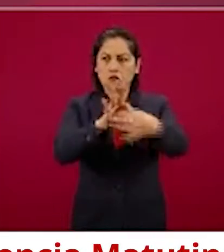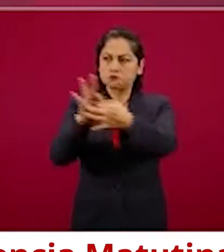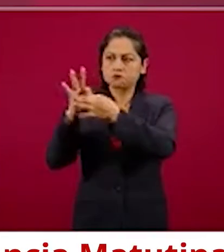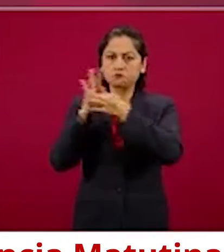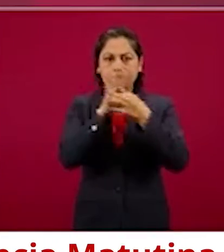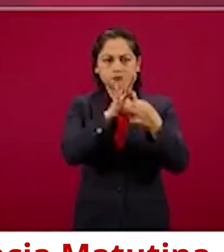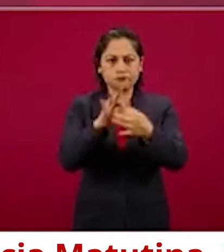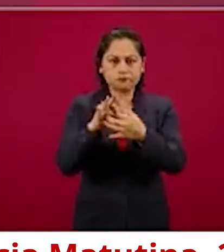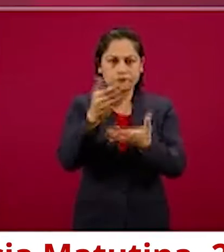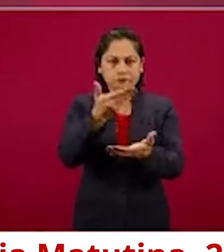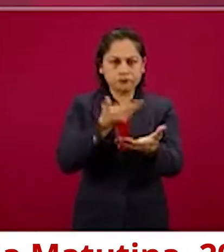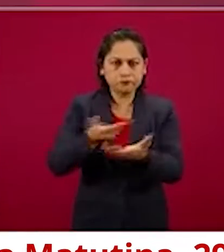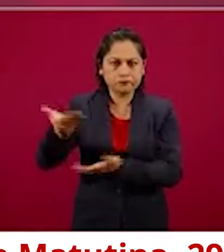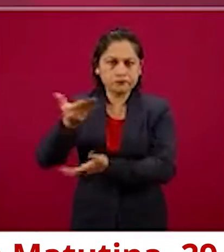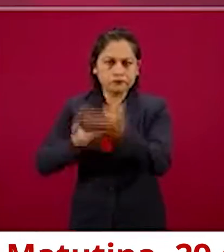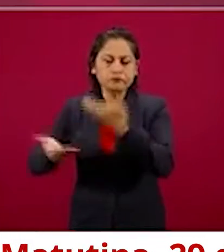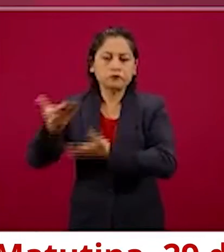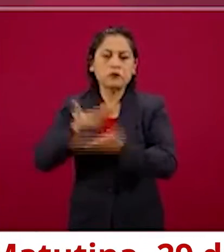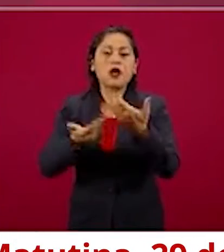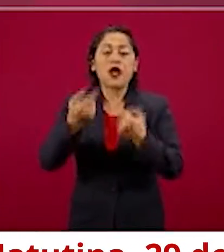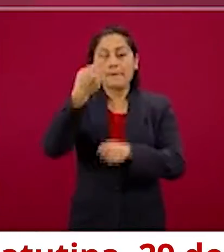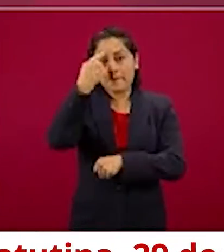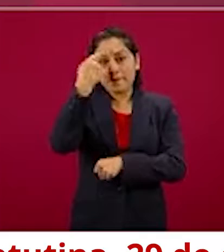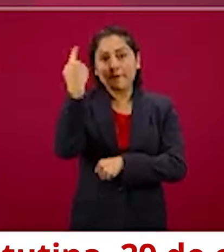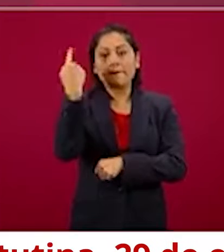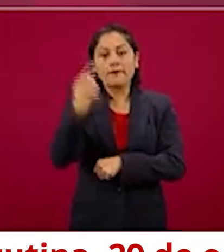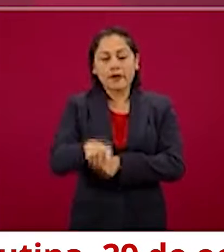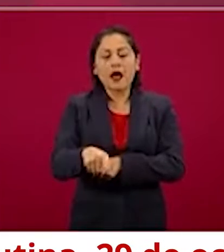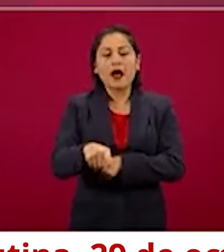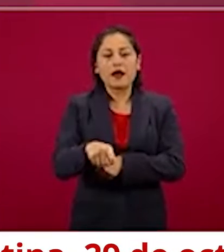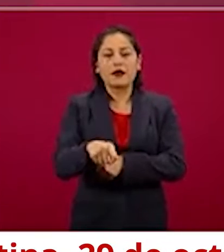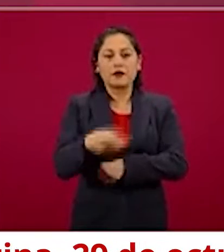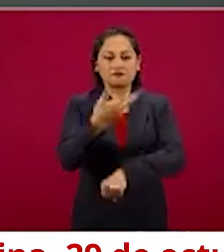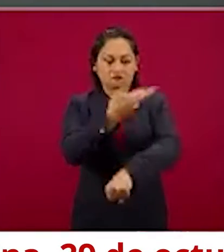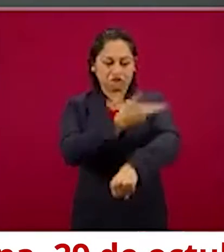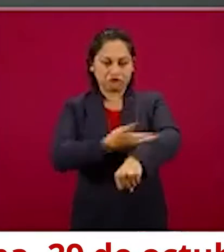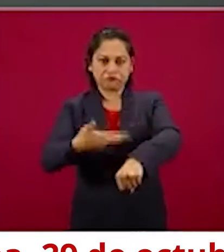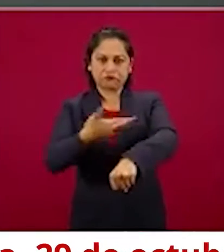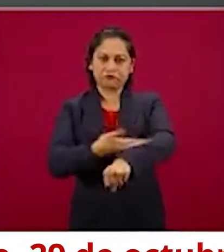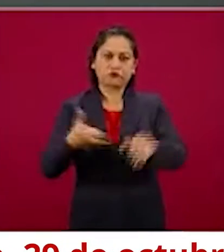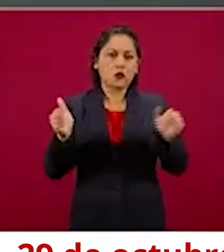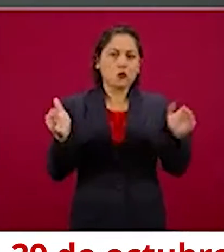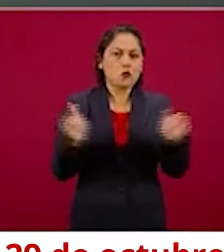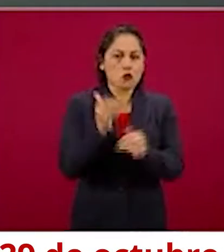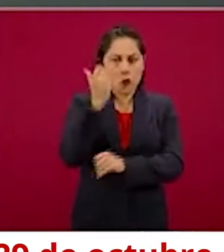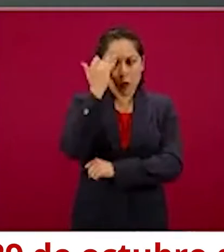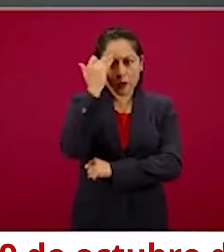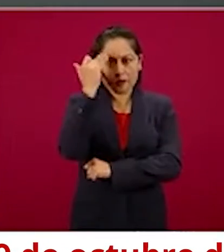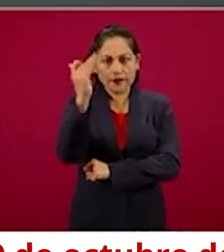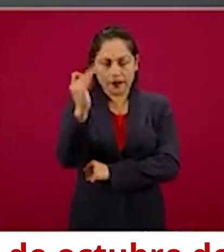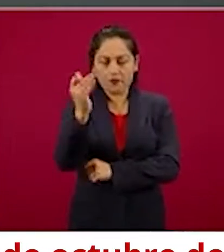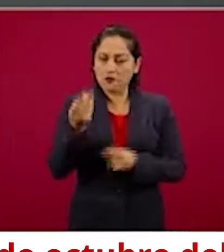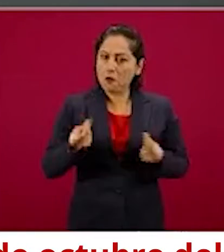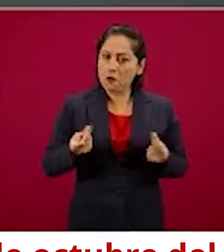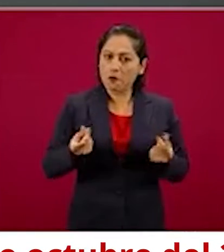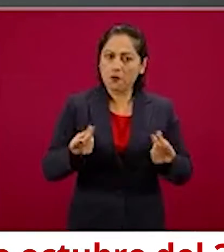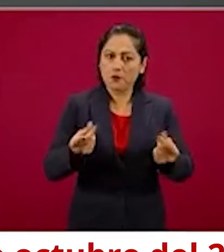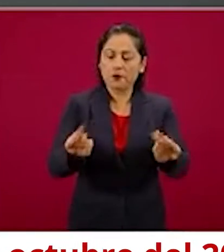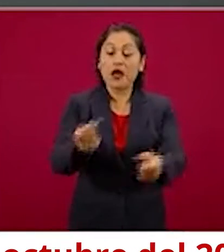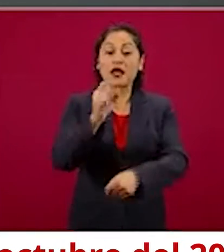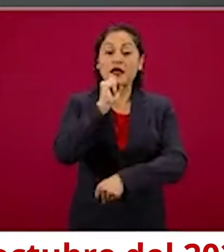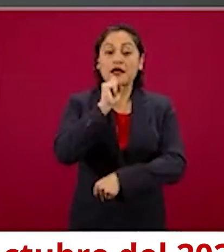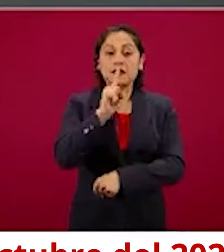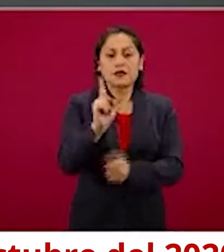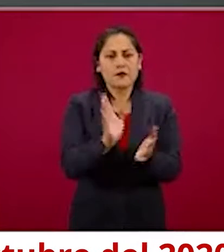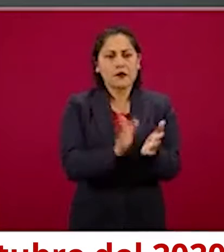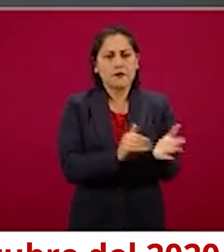se reducen los plazos y se simplifican todos los requerimientos documentales para que